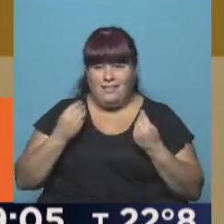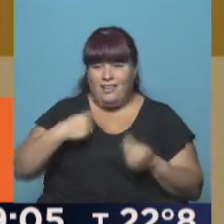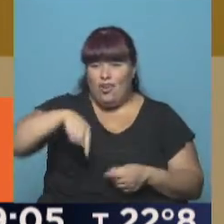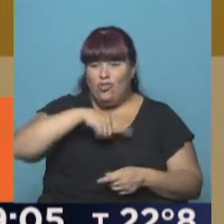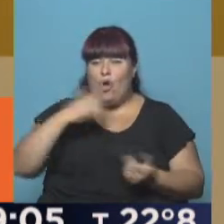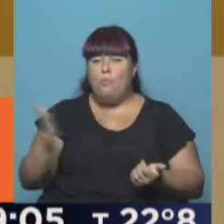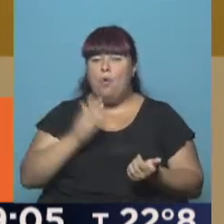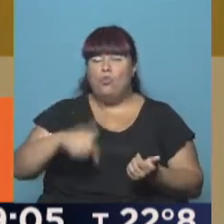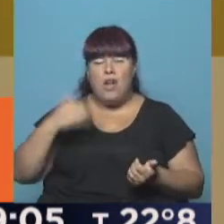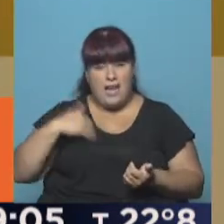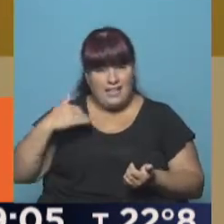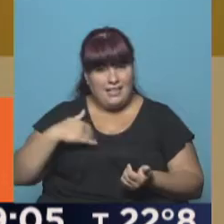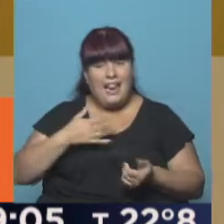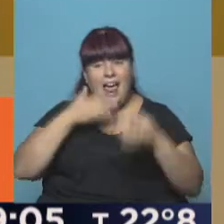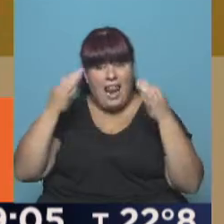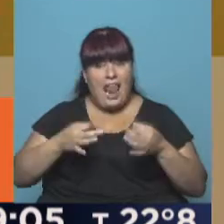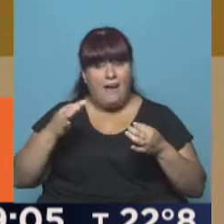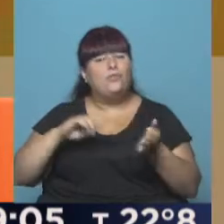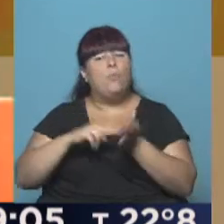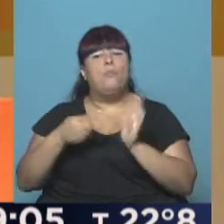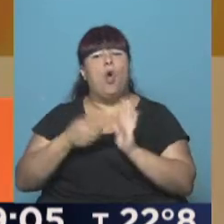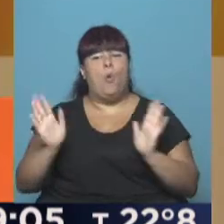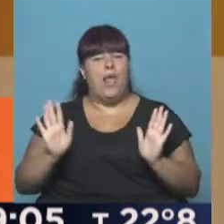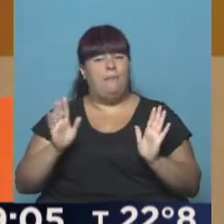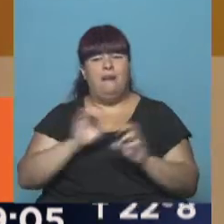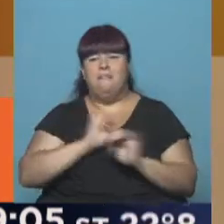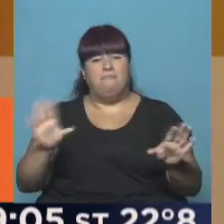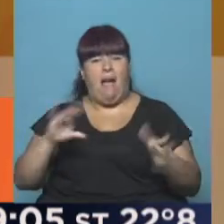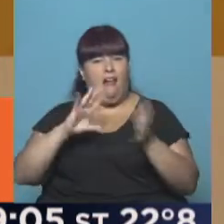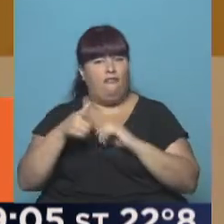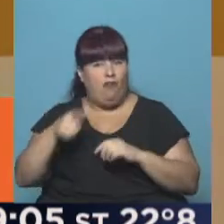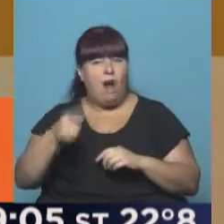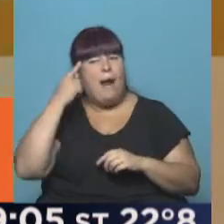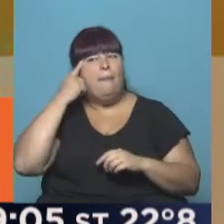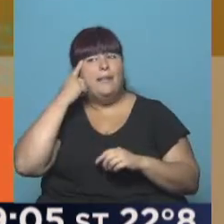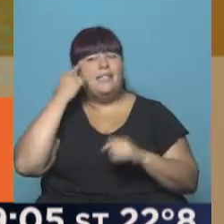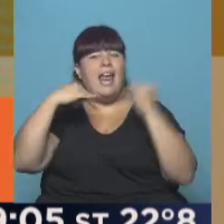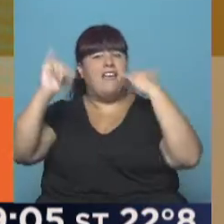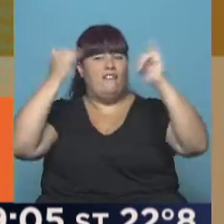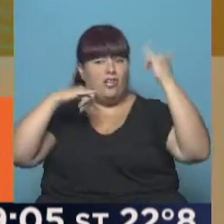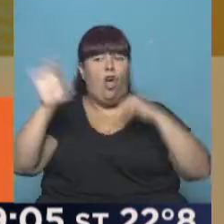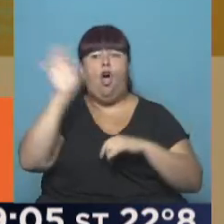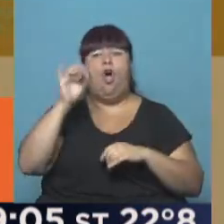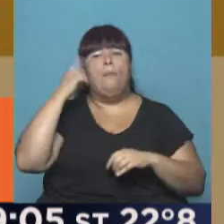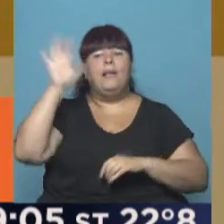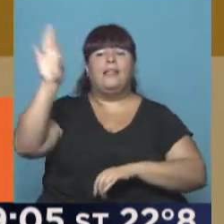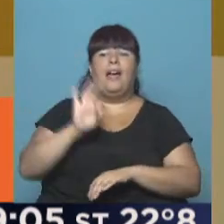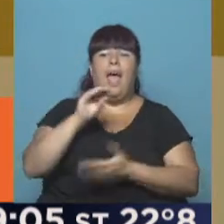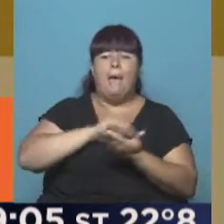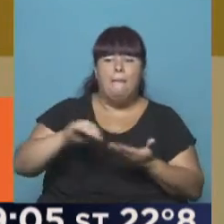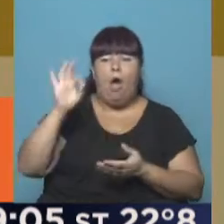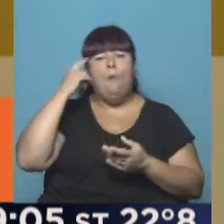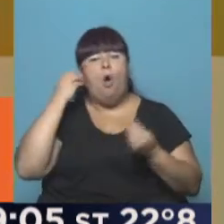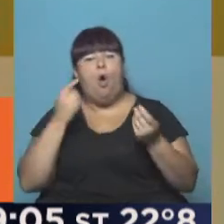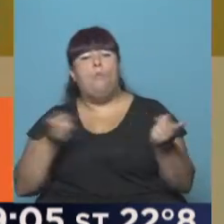producimos en la argentina realmente es un problema realmente es una mala señal a la hora de pensar en inversiones a la hora de tomar gente oa la hora de